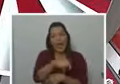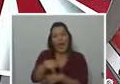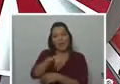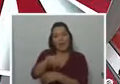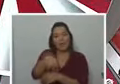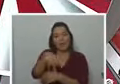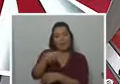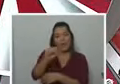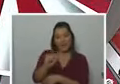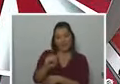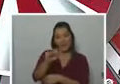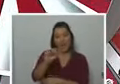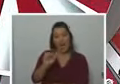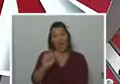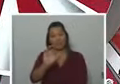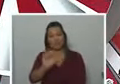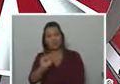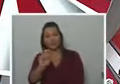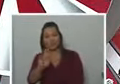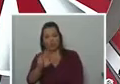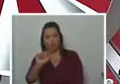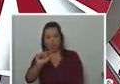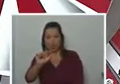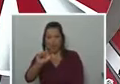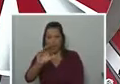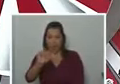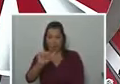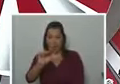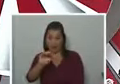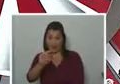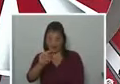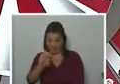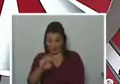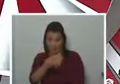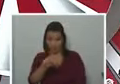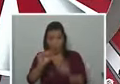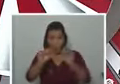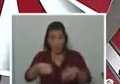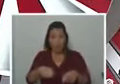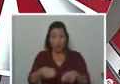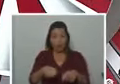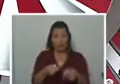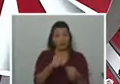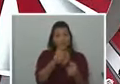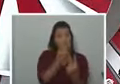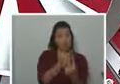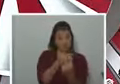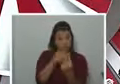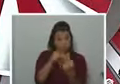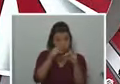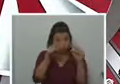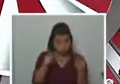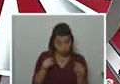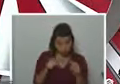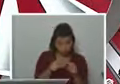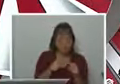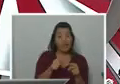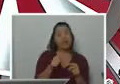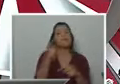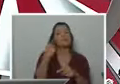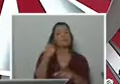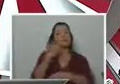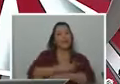su alcance. Y usted puede activar las fracciones de dos en dos de los sorteos del 27 y el 29